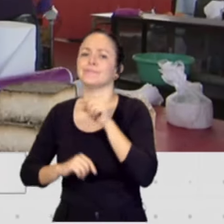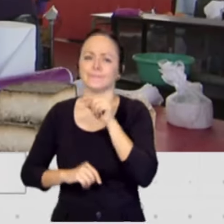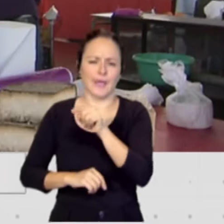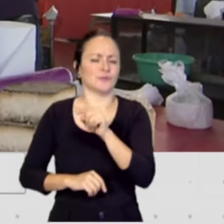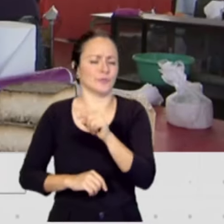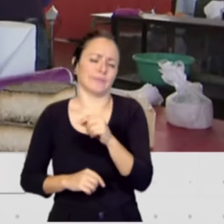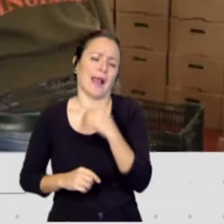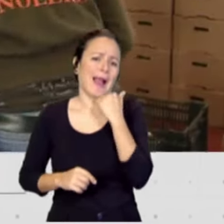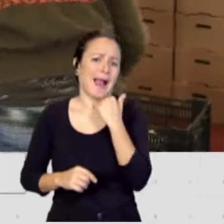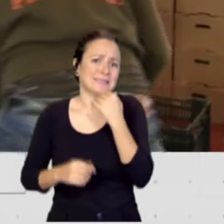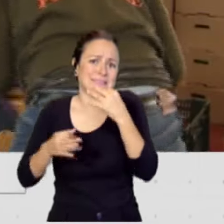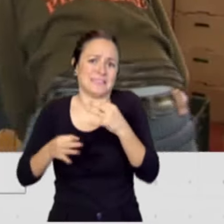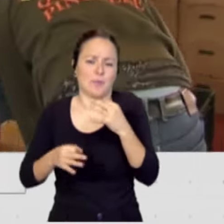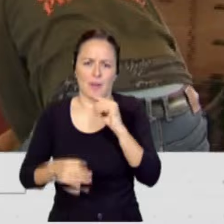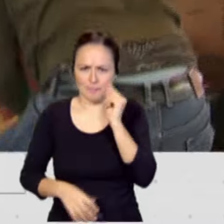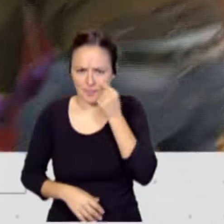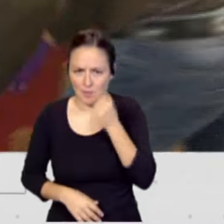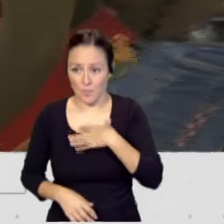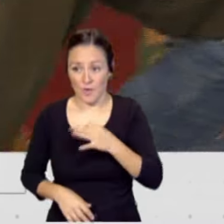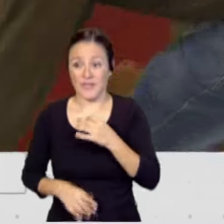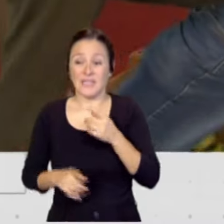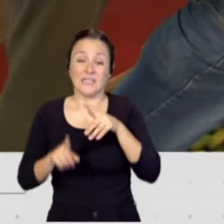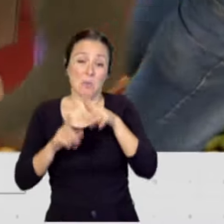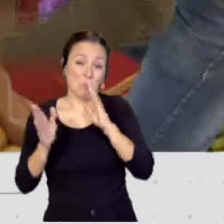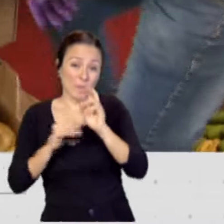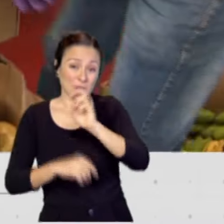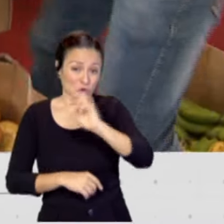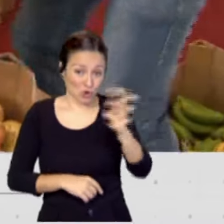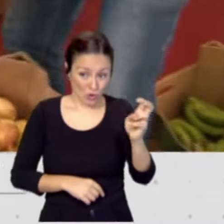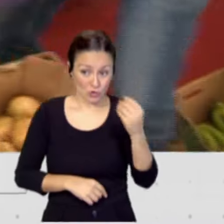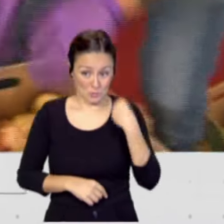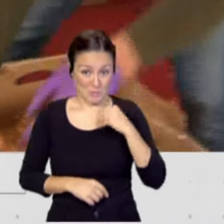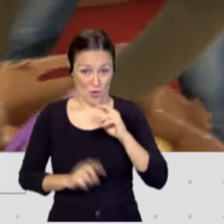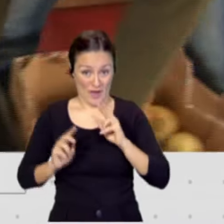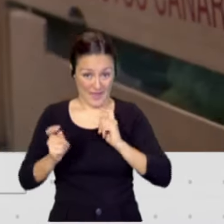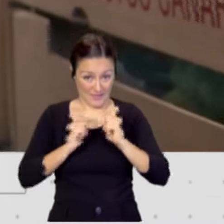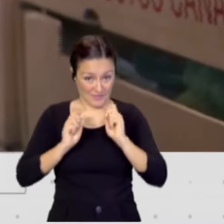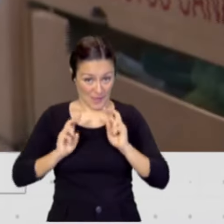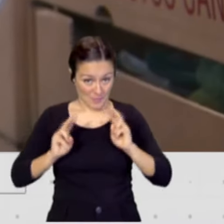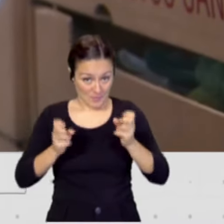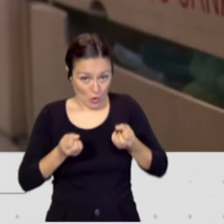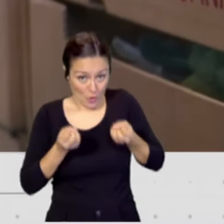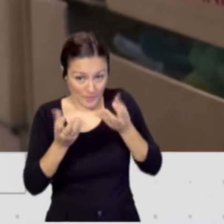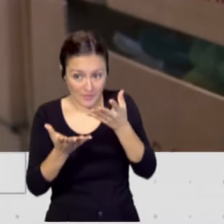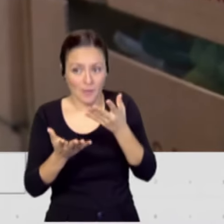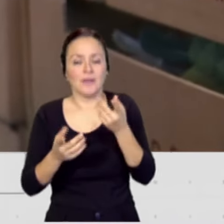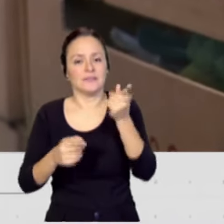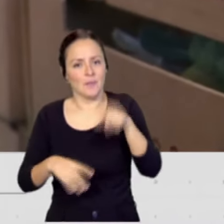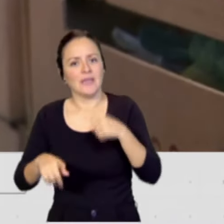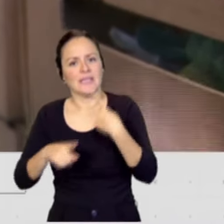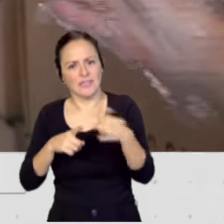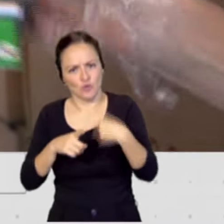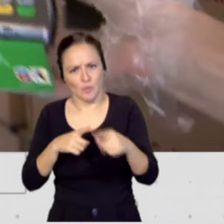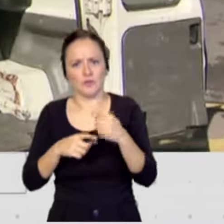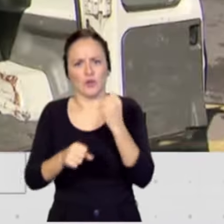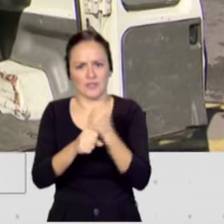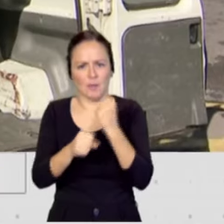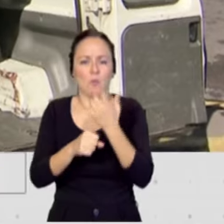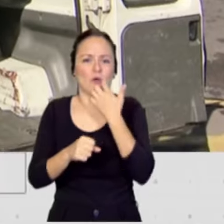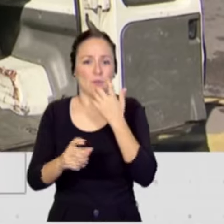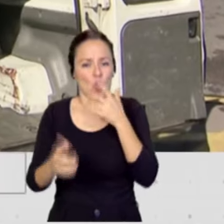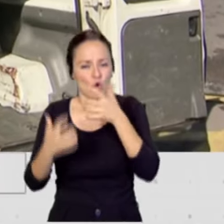detecte en otras ocasiones como te he comentado al principio de la entrevista También tenemos instrumentos el Ministerio de trabajo y economía social como la herramienta de lucha